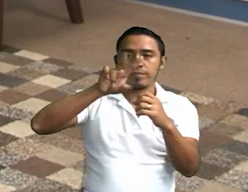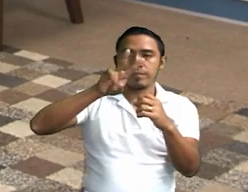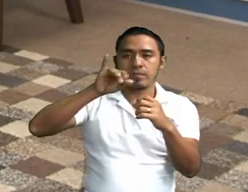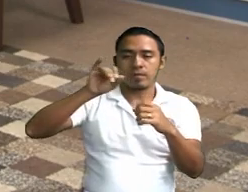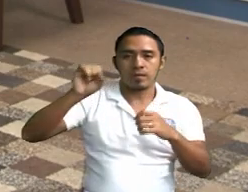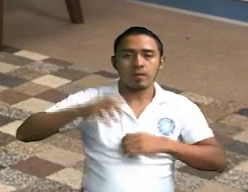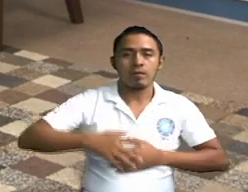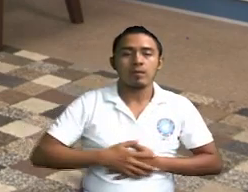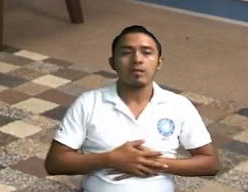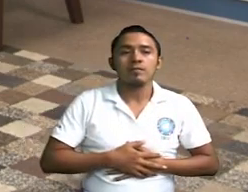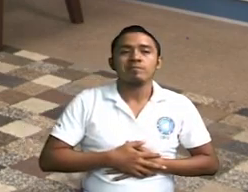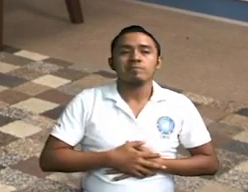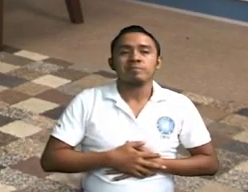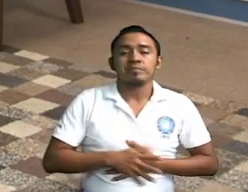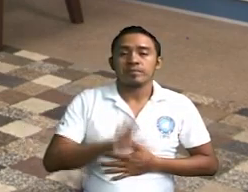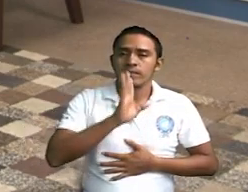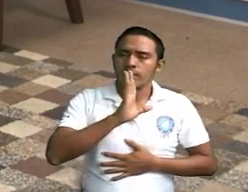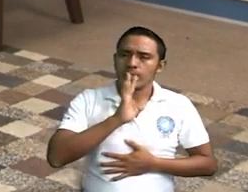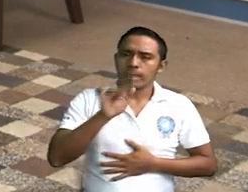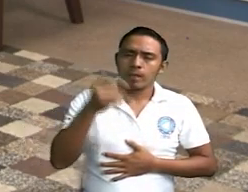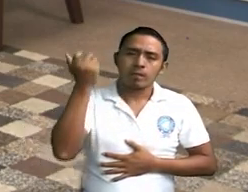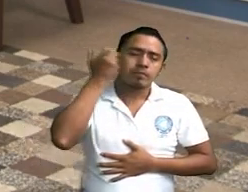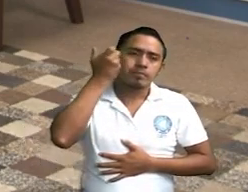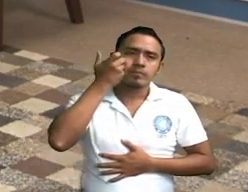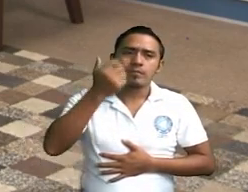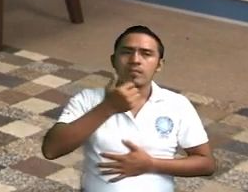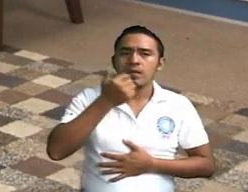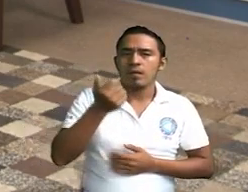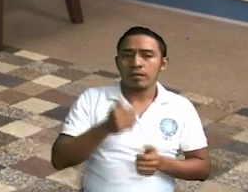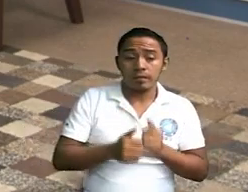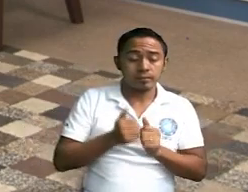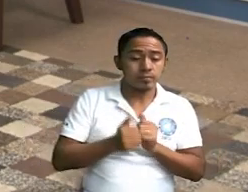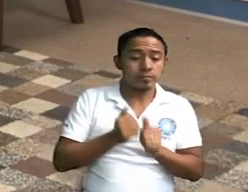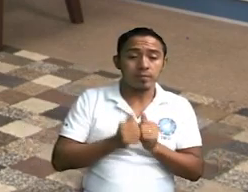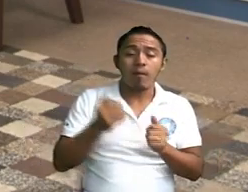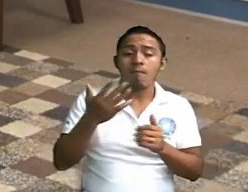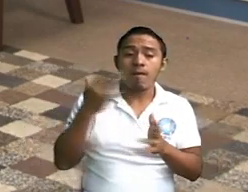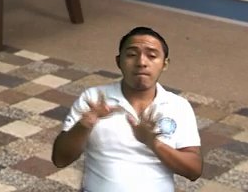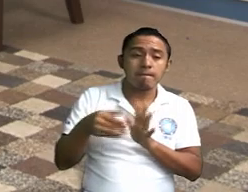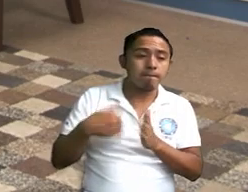doctor, cuando hablamos de estas enfermedades, ¿a quiénes afectan principalmente?